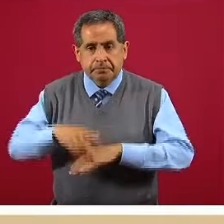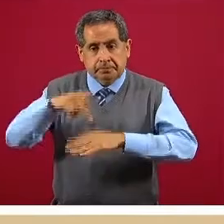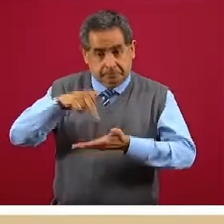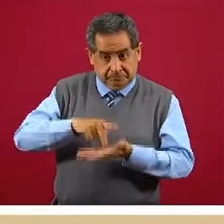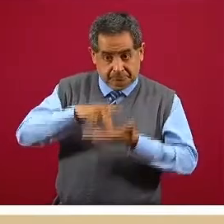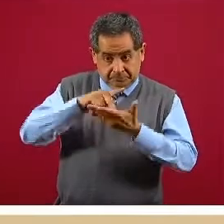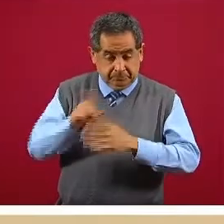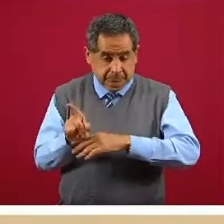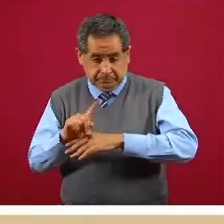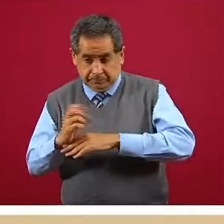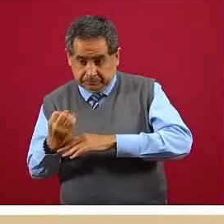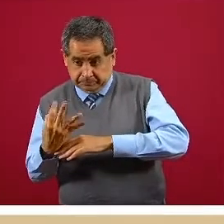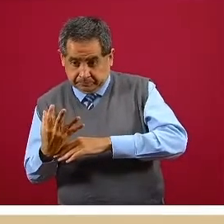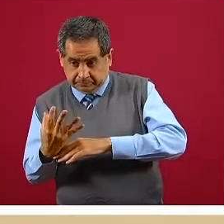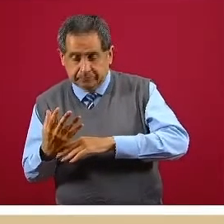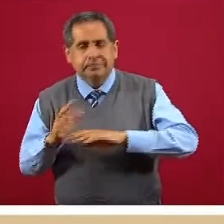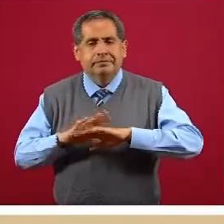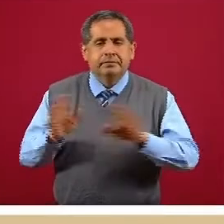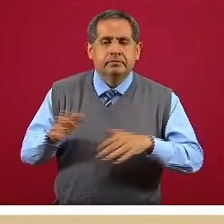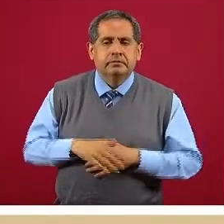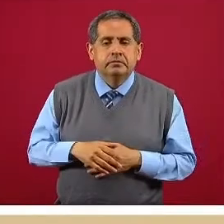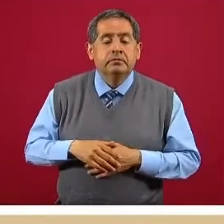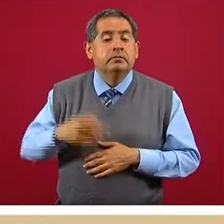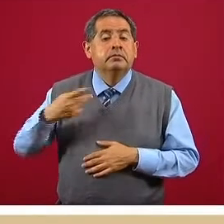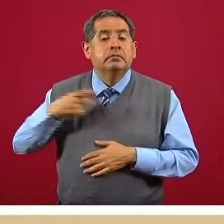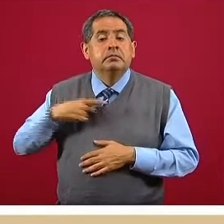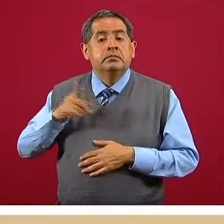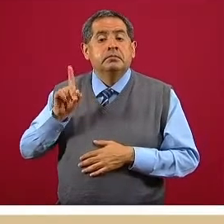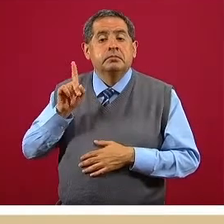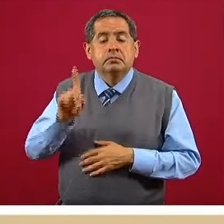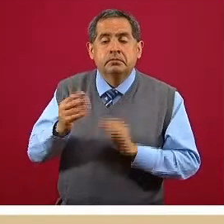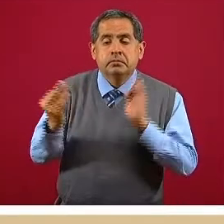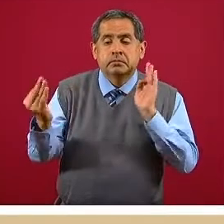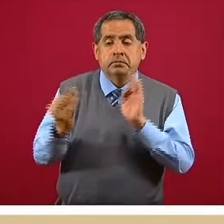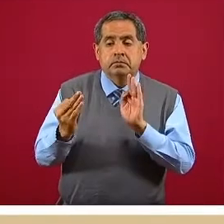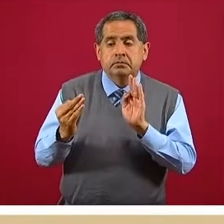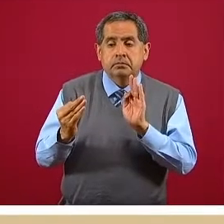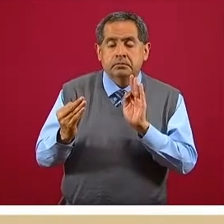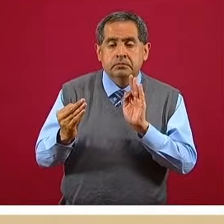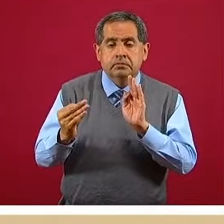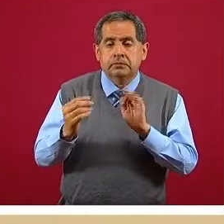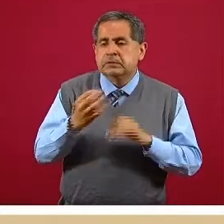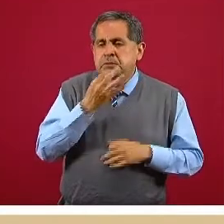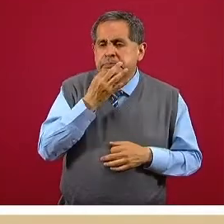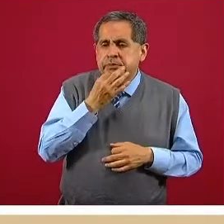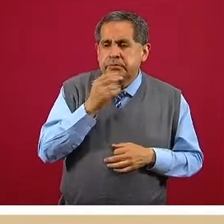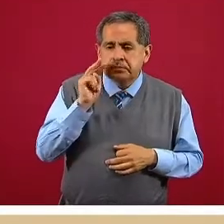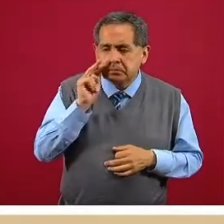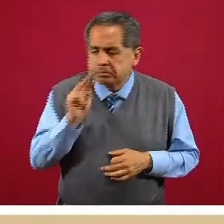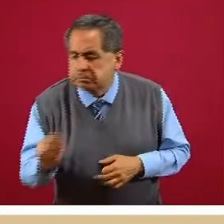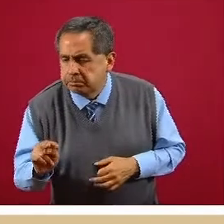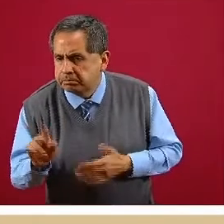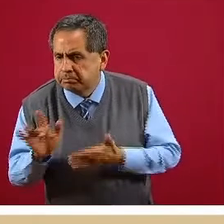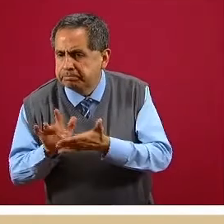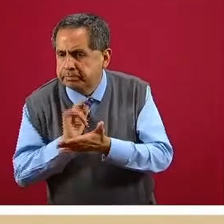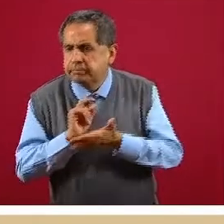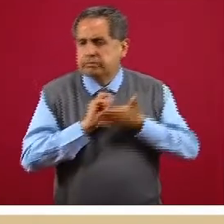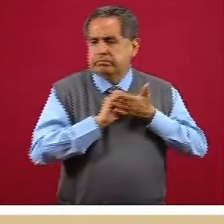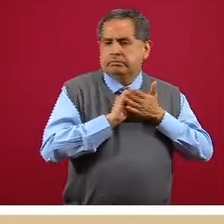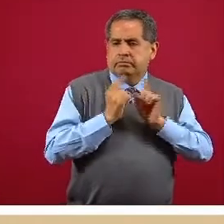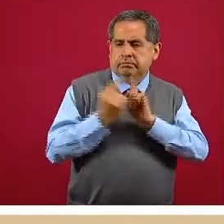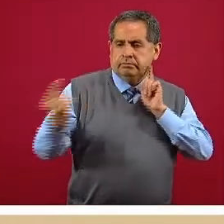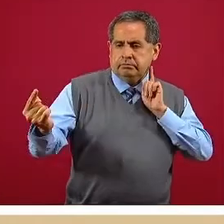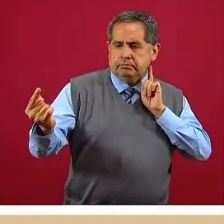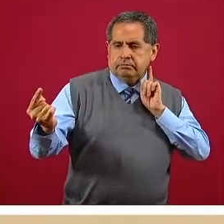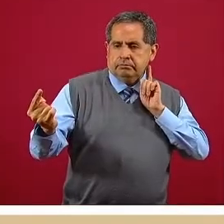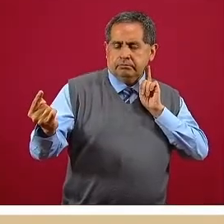pesa y el encuestador solo se acerca a ella menos de 20 segundos para leer la medición. La que